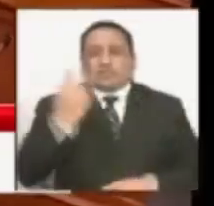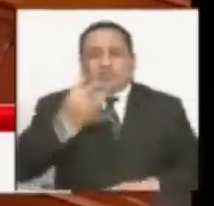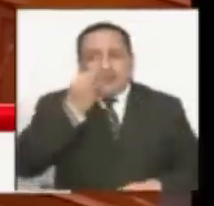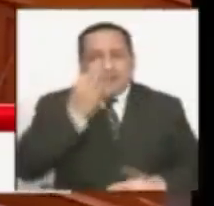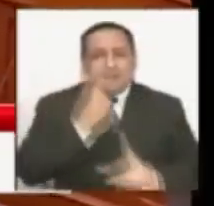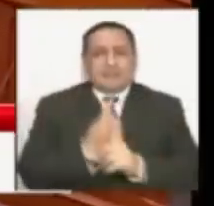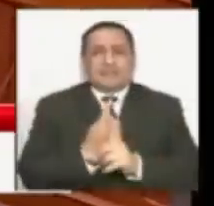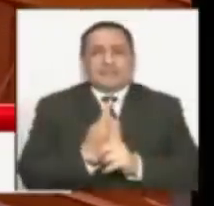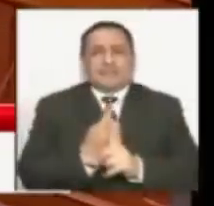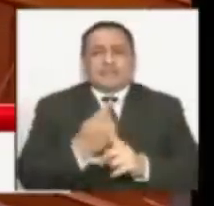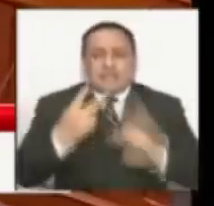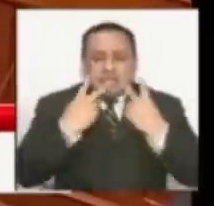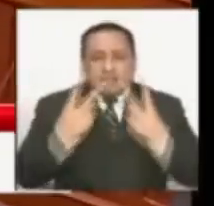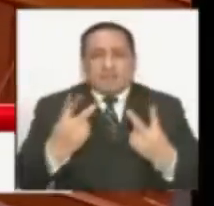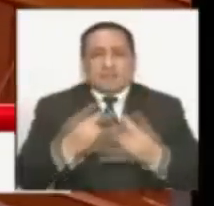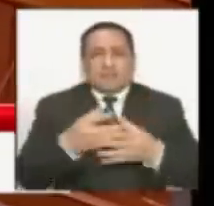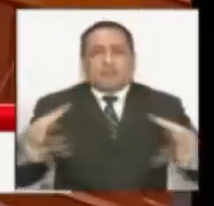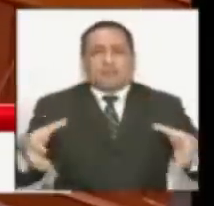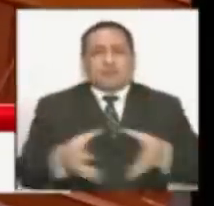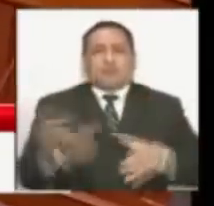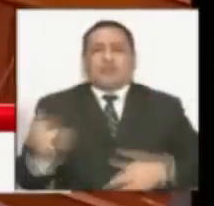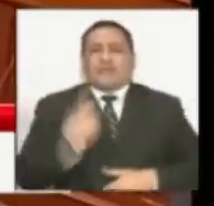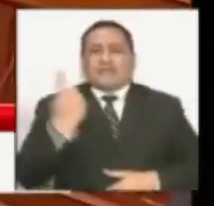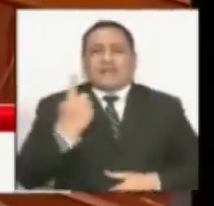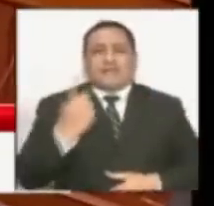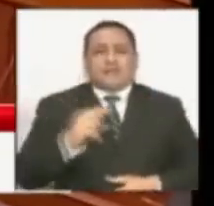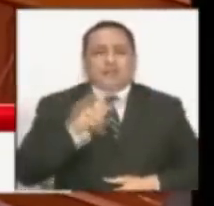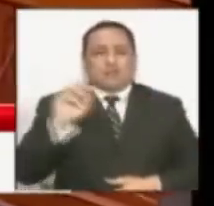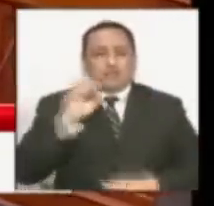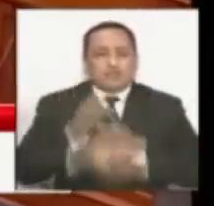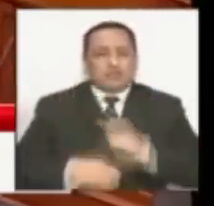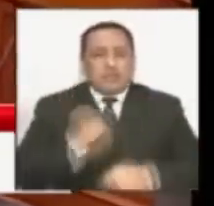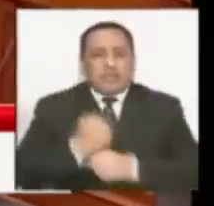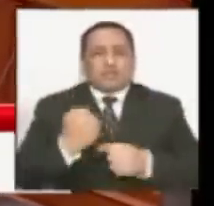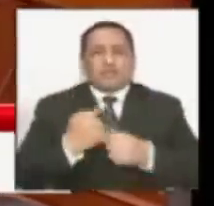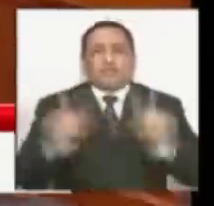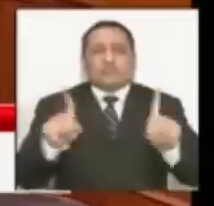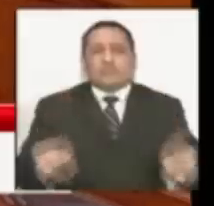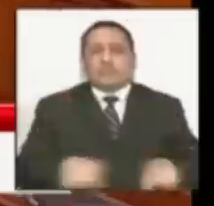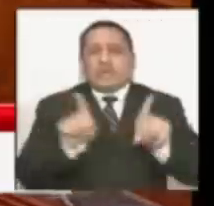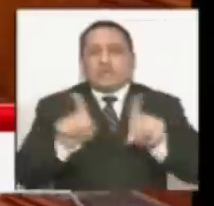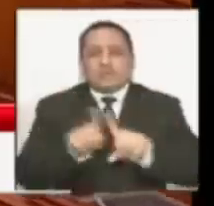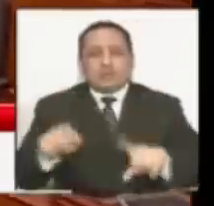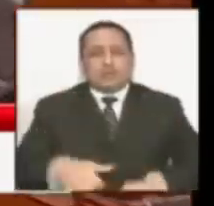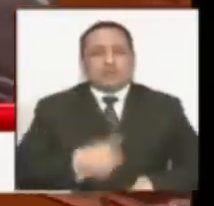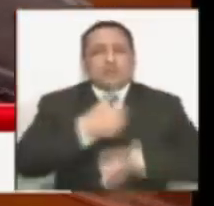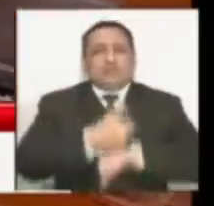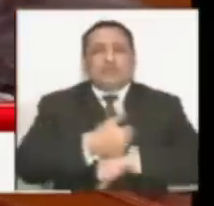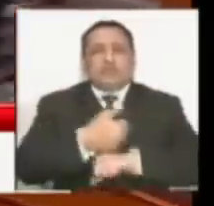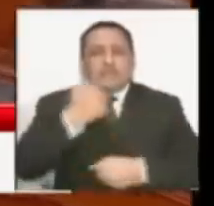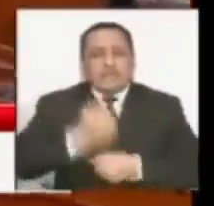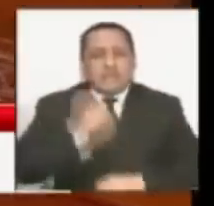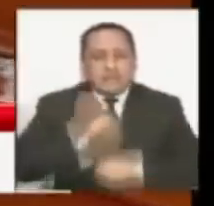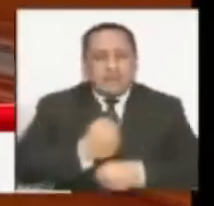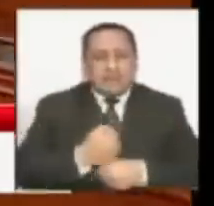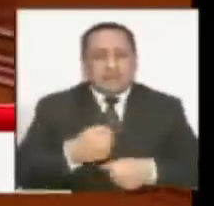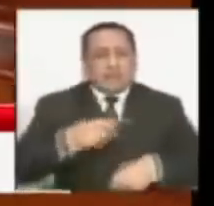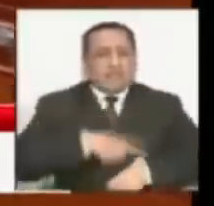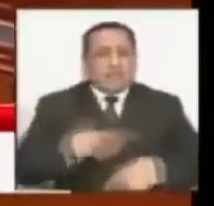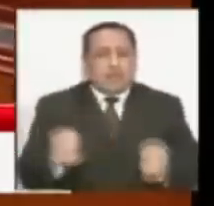los últimos días se ha acuñado el término de la generación del Bicentenario a esta nueva generación de